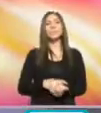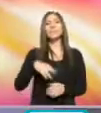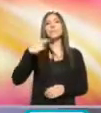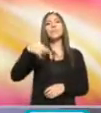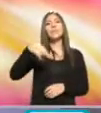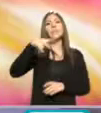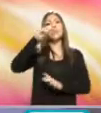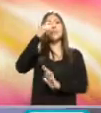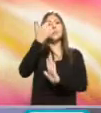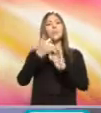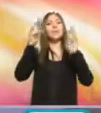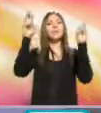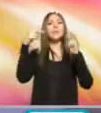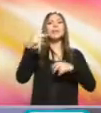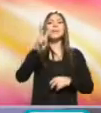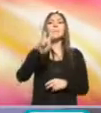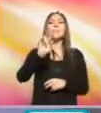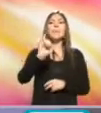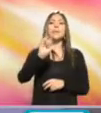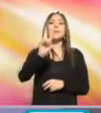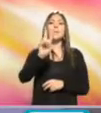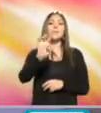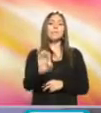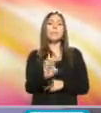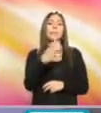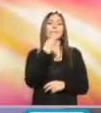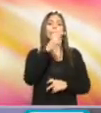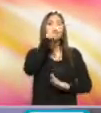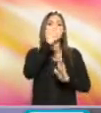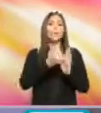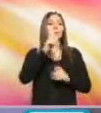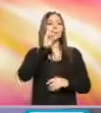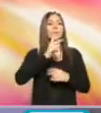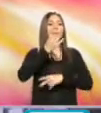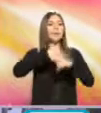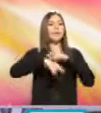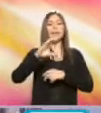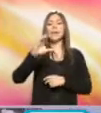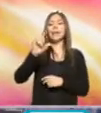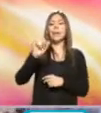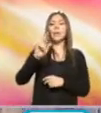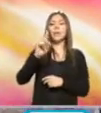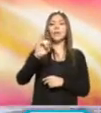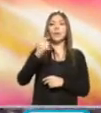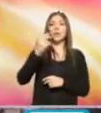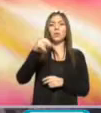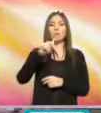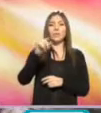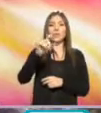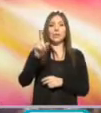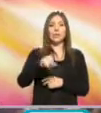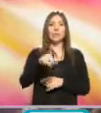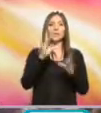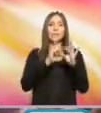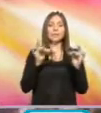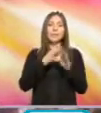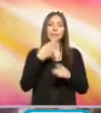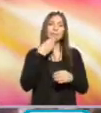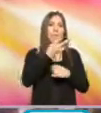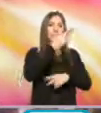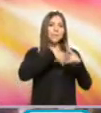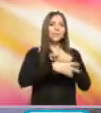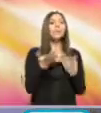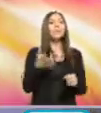Vive. De este proyecto precisamente nos va a platicar la maestra Claudia González, que está con nosotros esta mañana. Claudia, bienvenida. Muchas gracias.